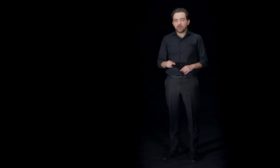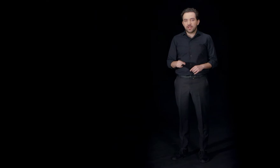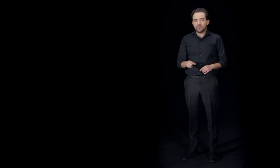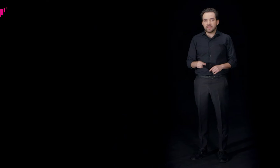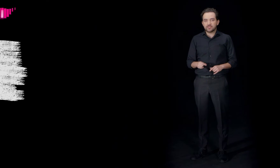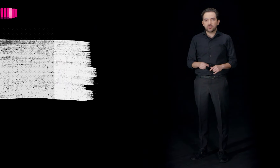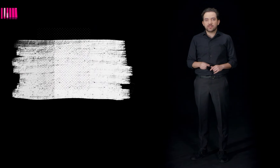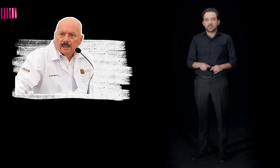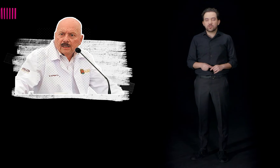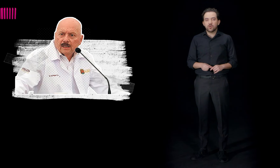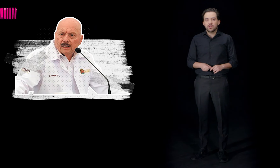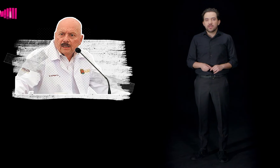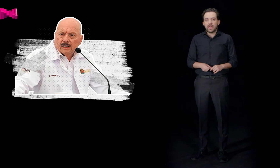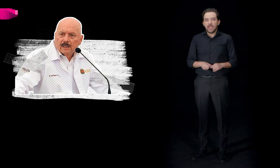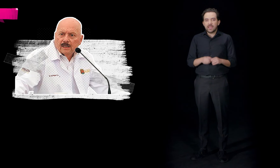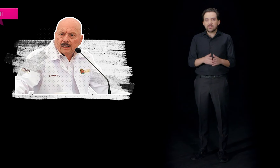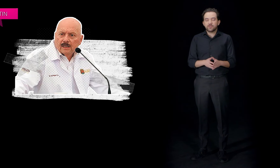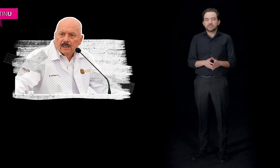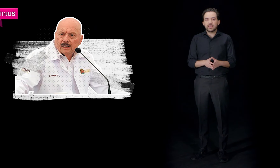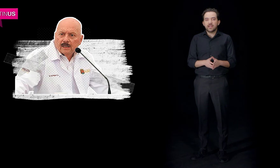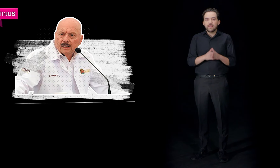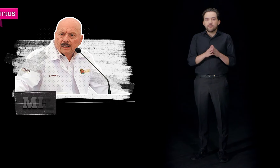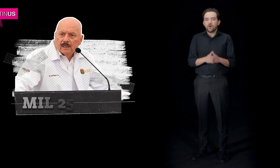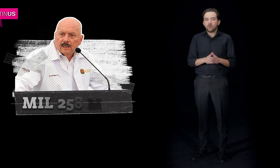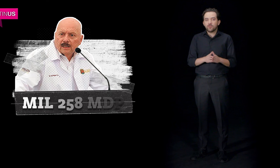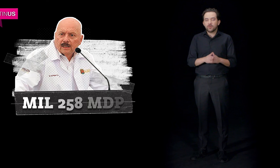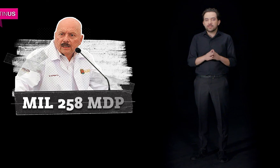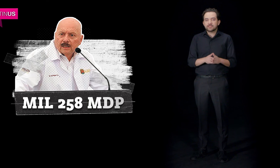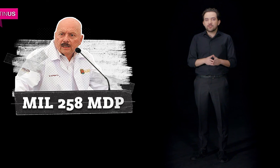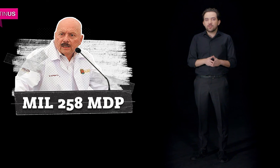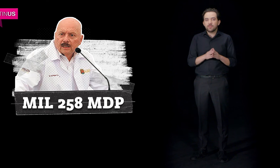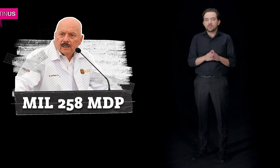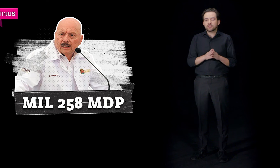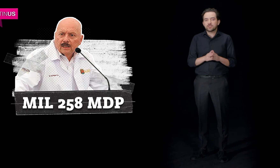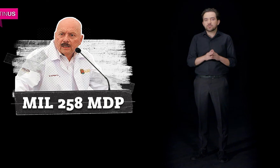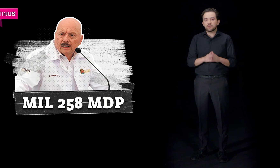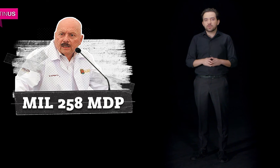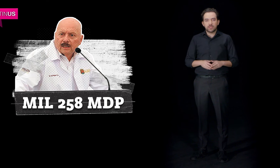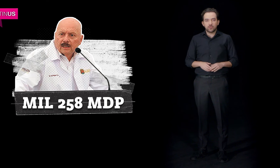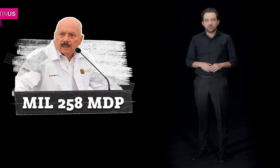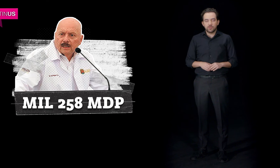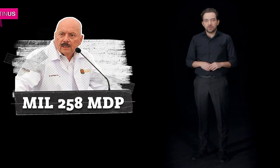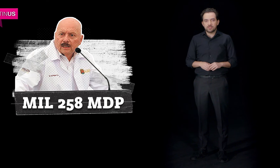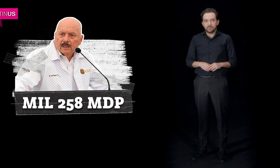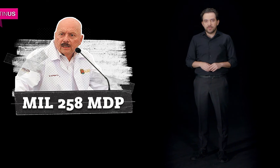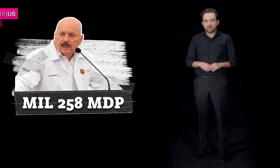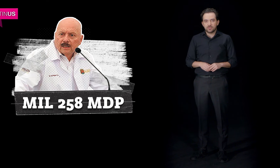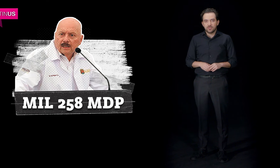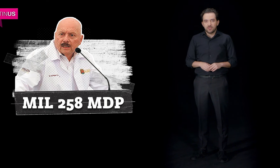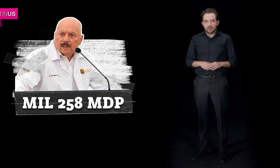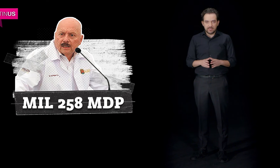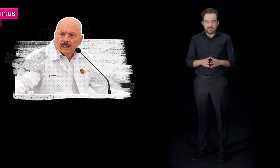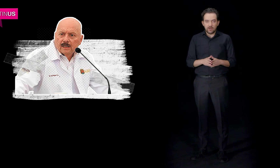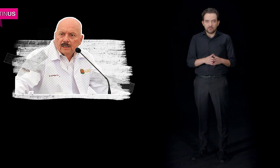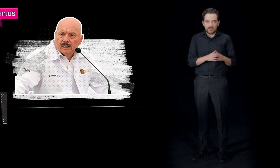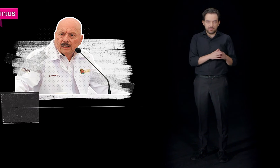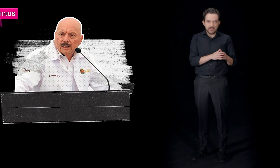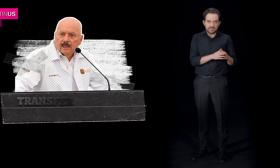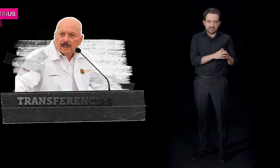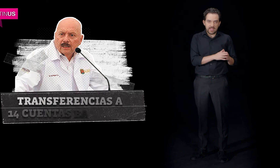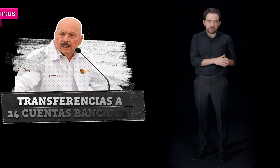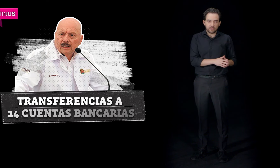Auditoría Superior de la Federación detectó que esa oficina no comprobó el destino de 1.258 millones de pesos.